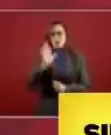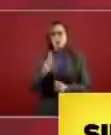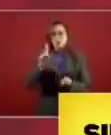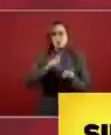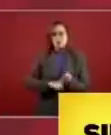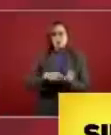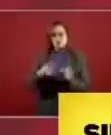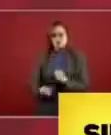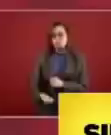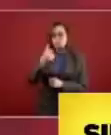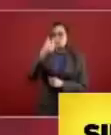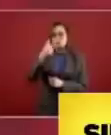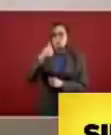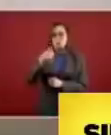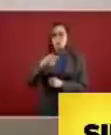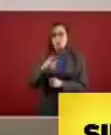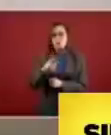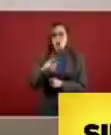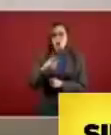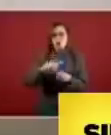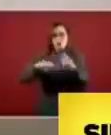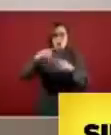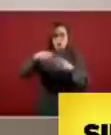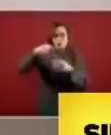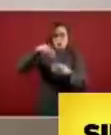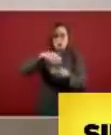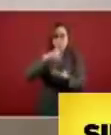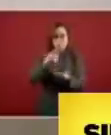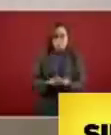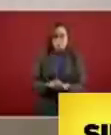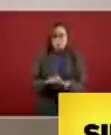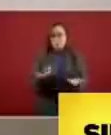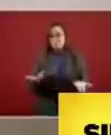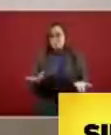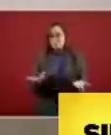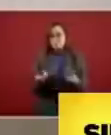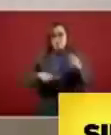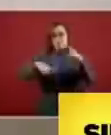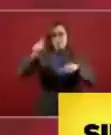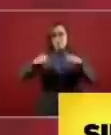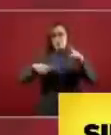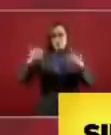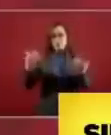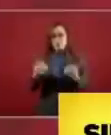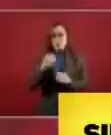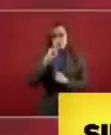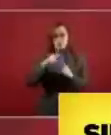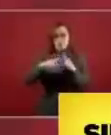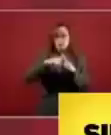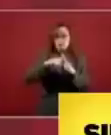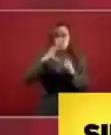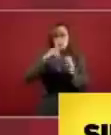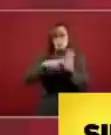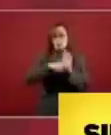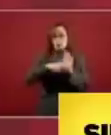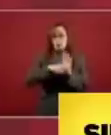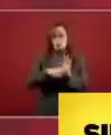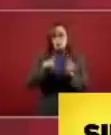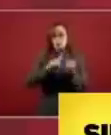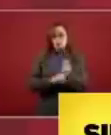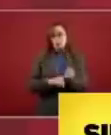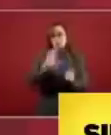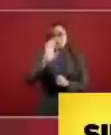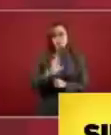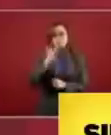decir águilo sol y lo digo especificamente porque la probabilidad de encontrar el positivo o el negativo es casi 50 por ciento